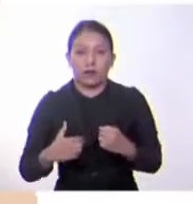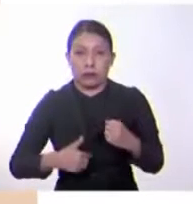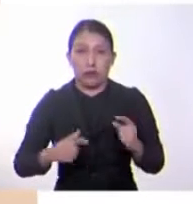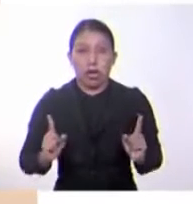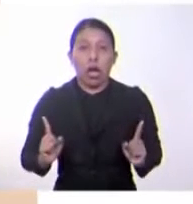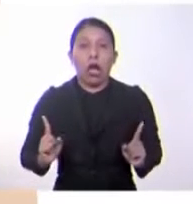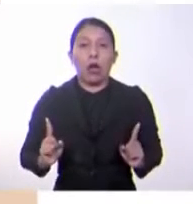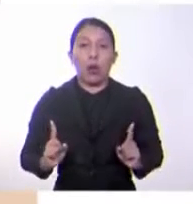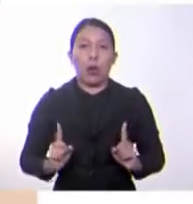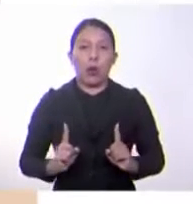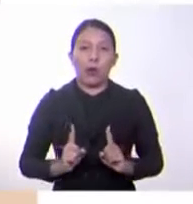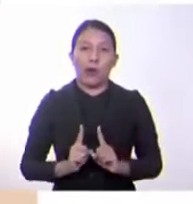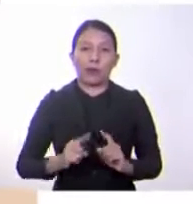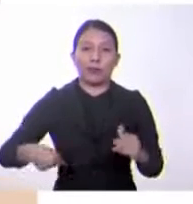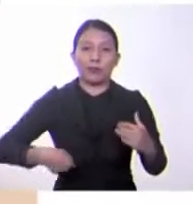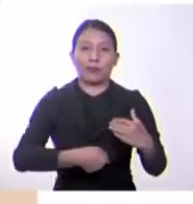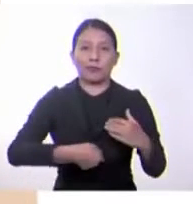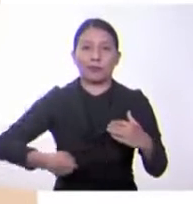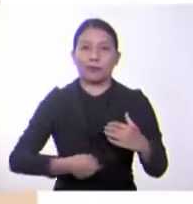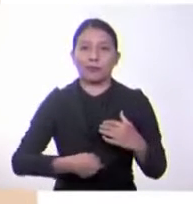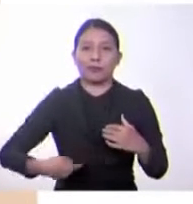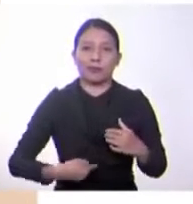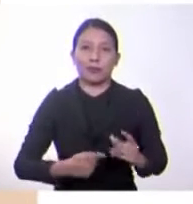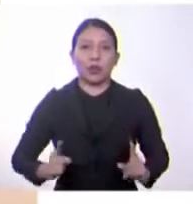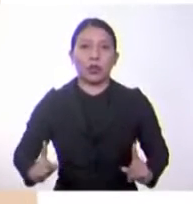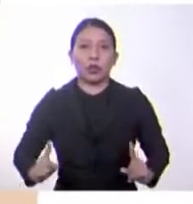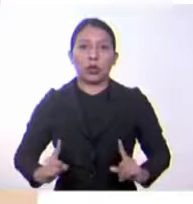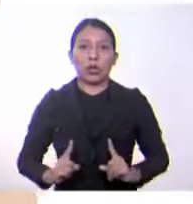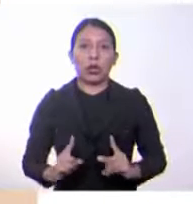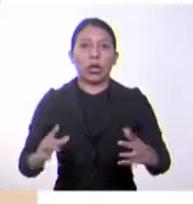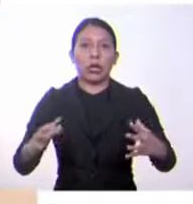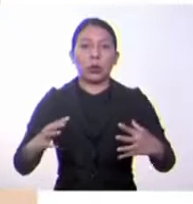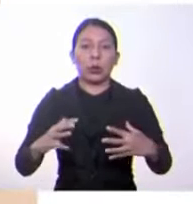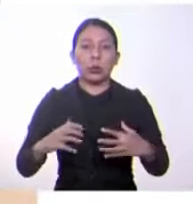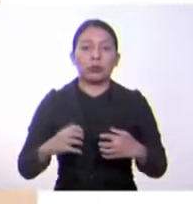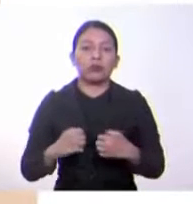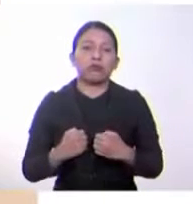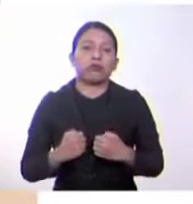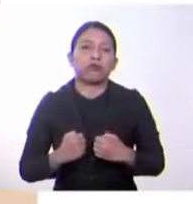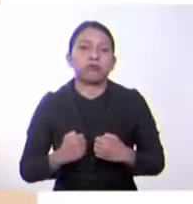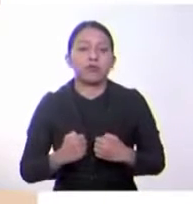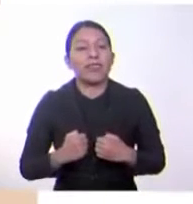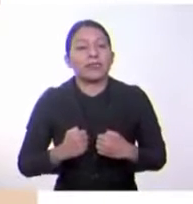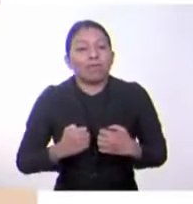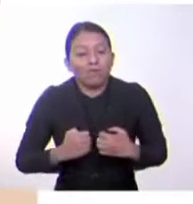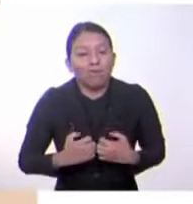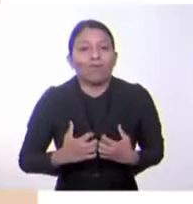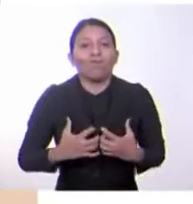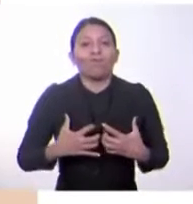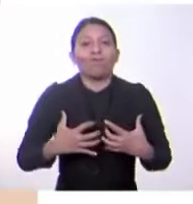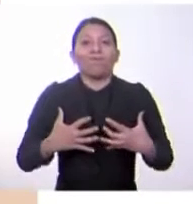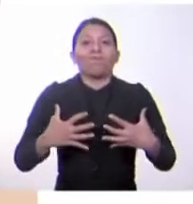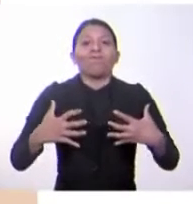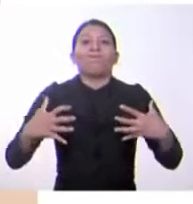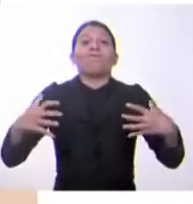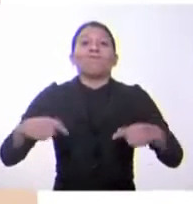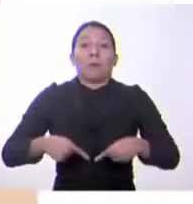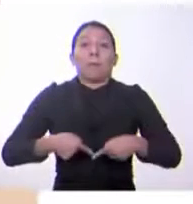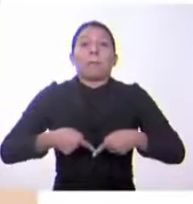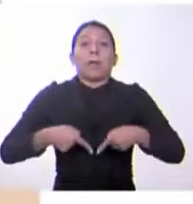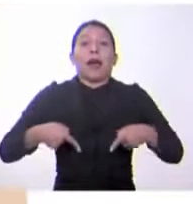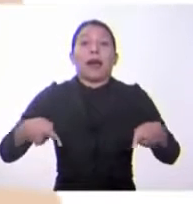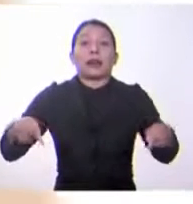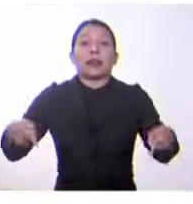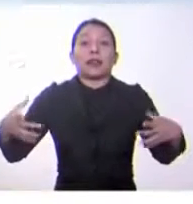relaja, se genera una diferencia de presión y el aire sale de nuevo por la